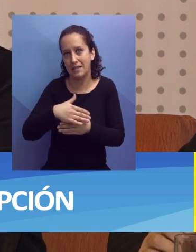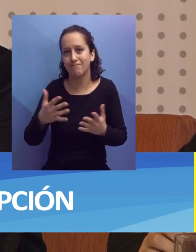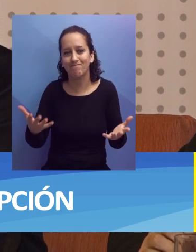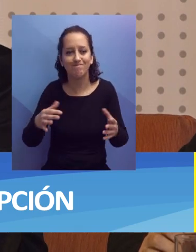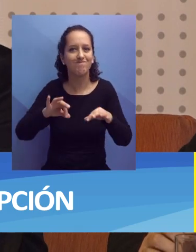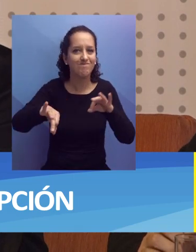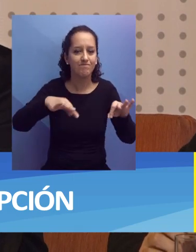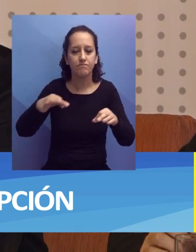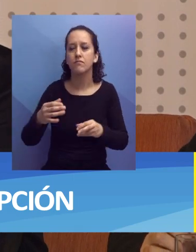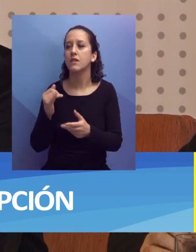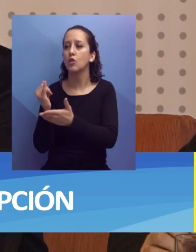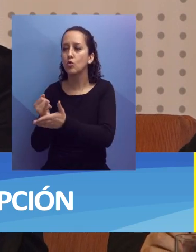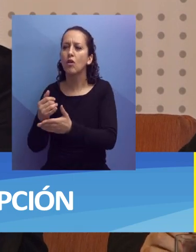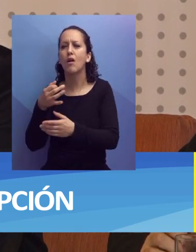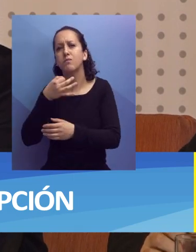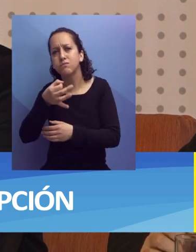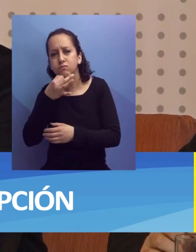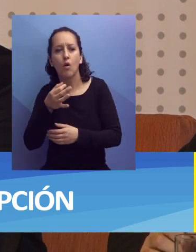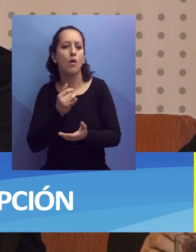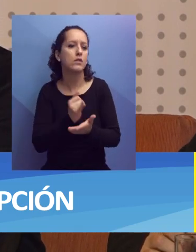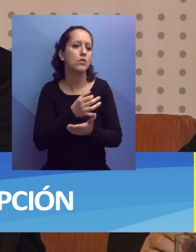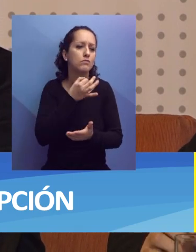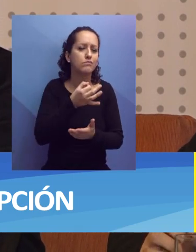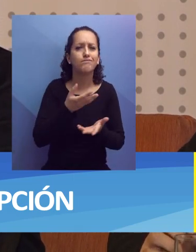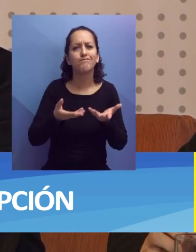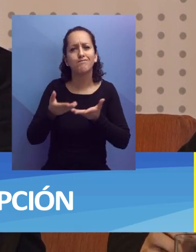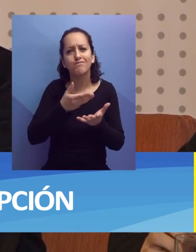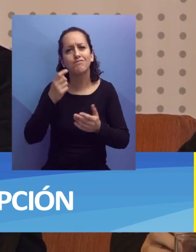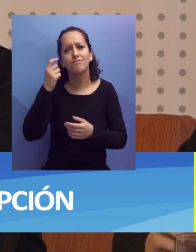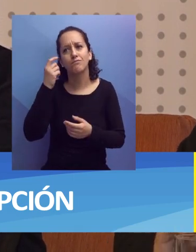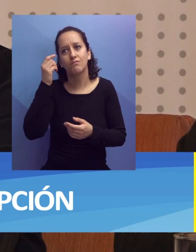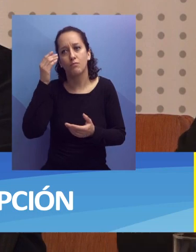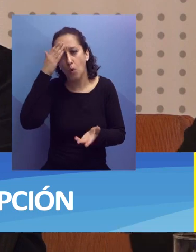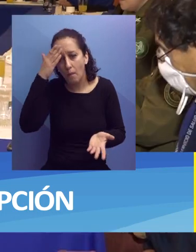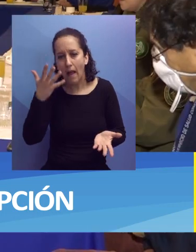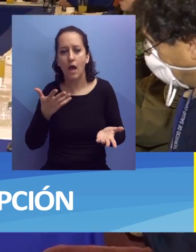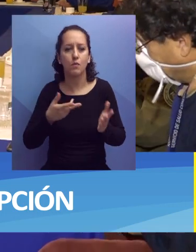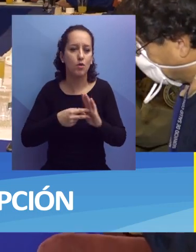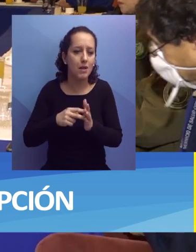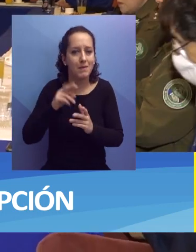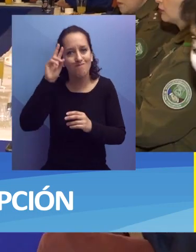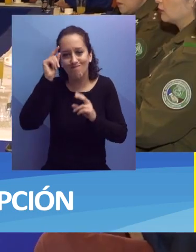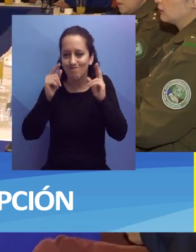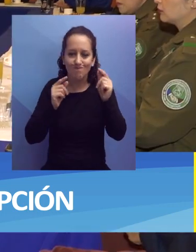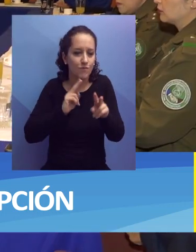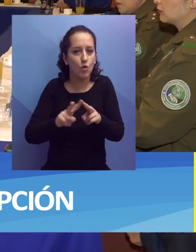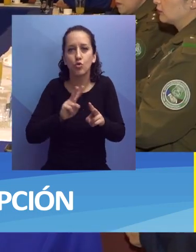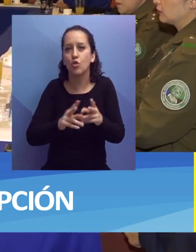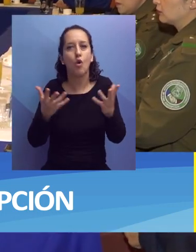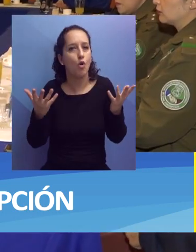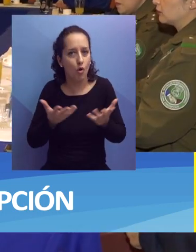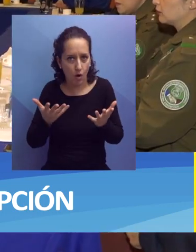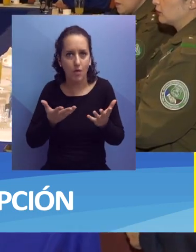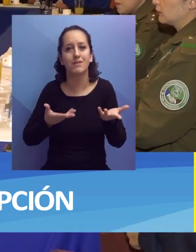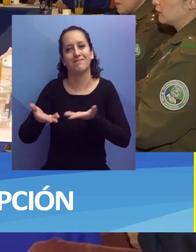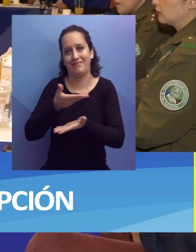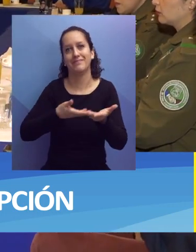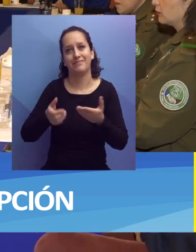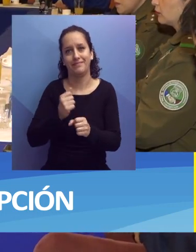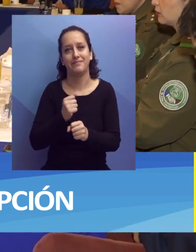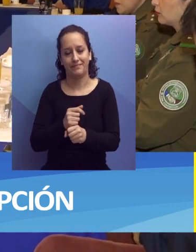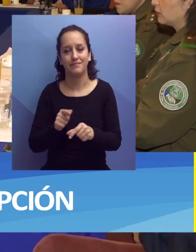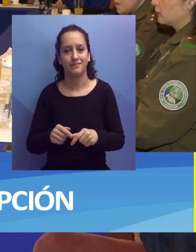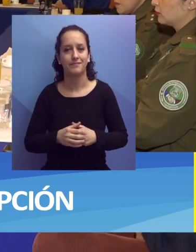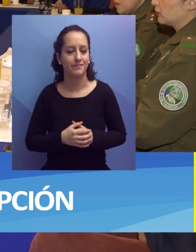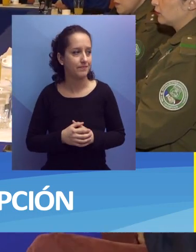diferentes instituciones ligadas al tema pudieron exponer su análisis y comprometer operativos para pesquisar problemáticas y barajar opciones para